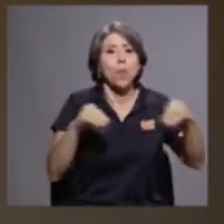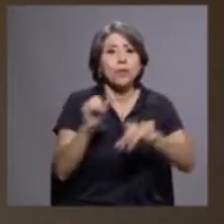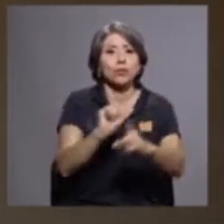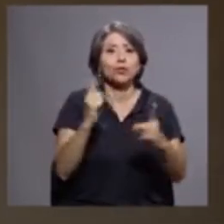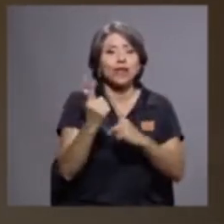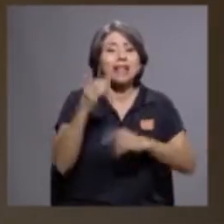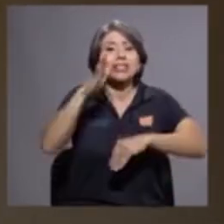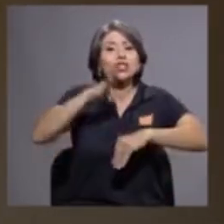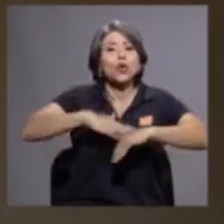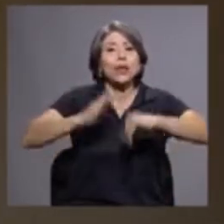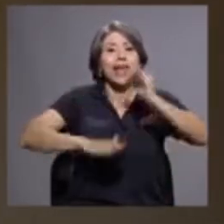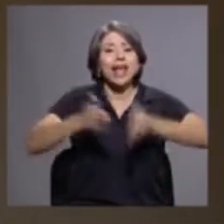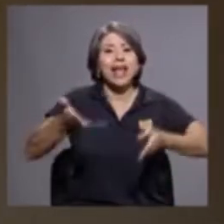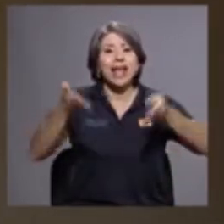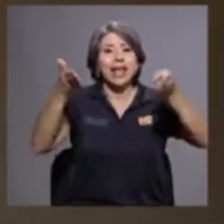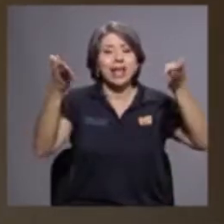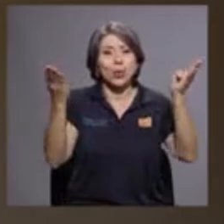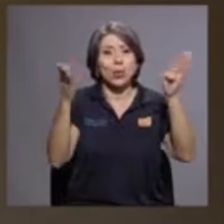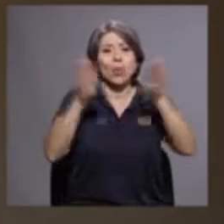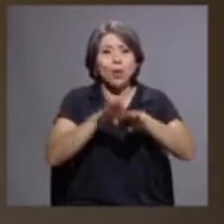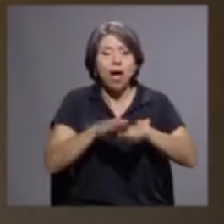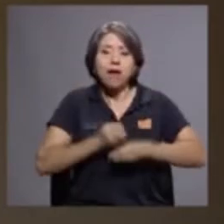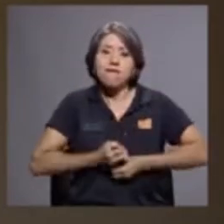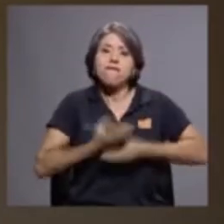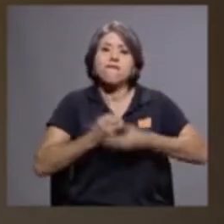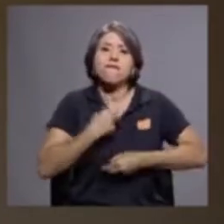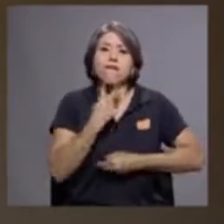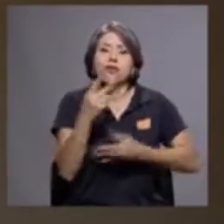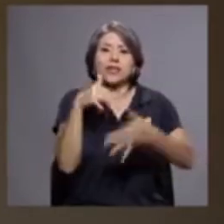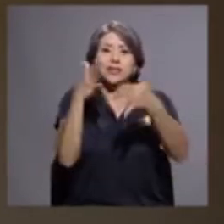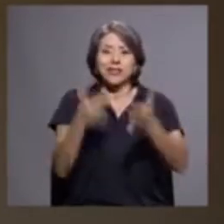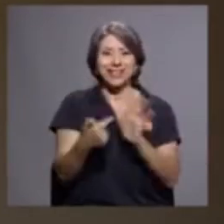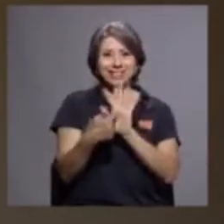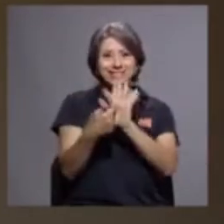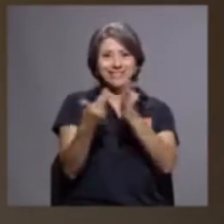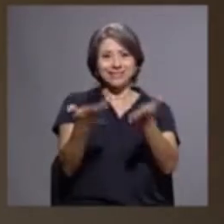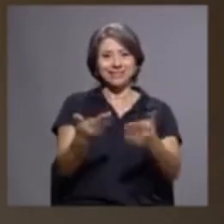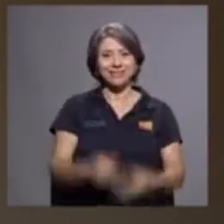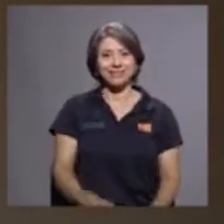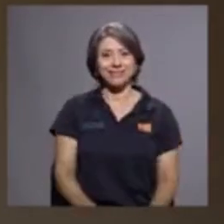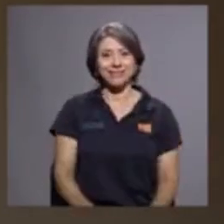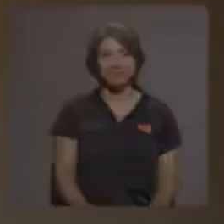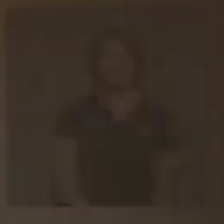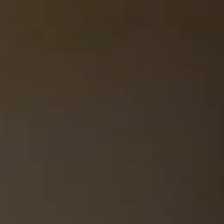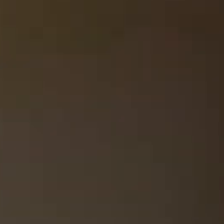que da un poco más de voz a los estudiantes y a sus posturas. Se lo enseñamos a continuación.